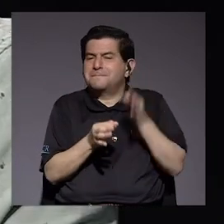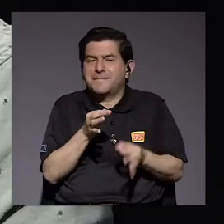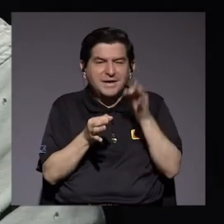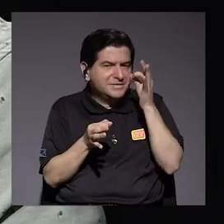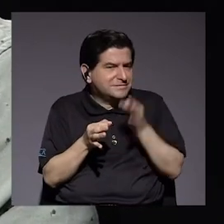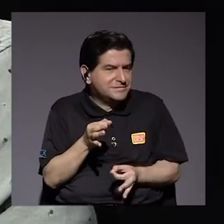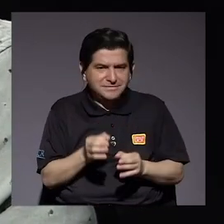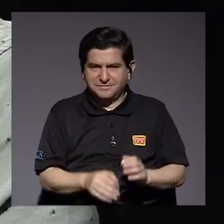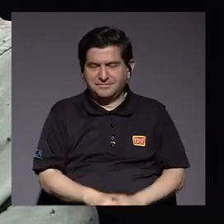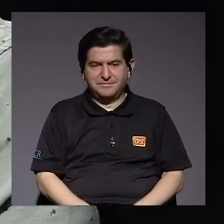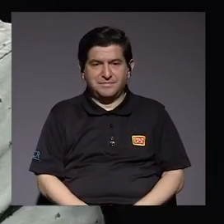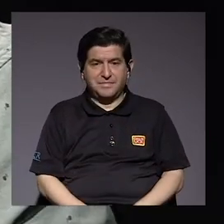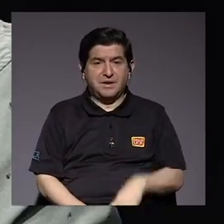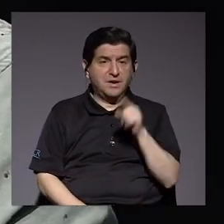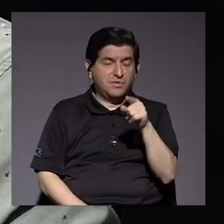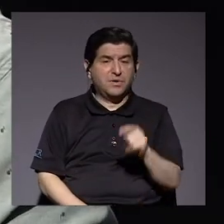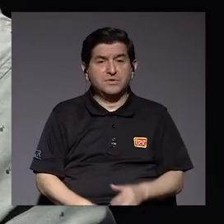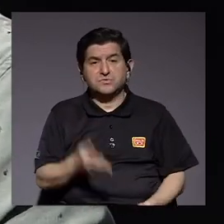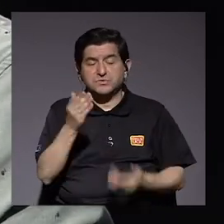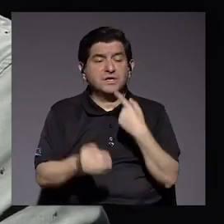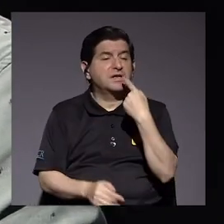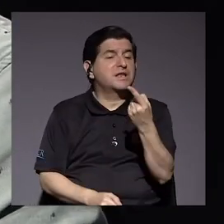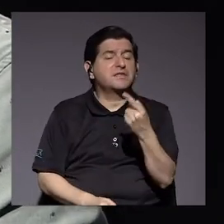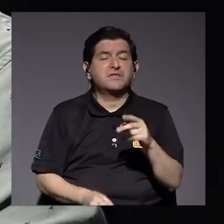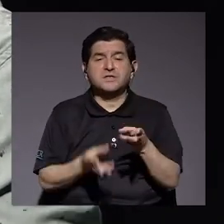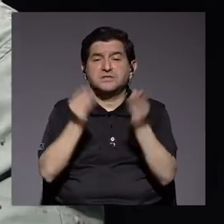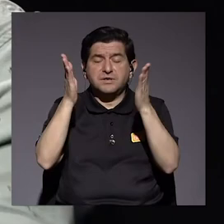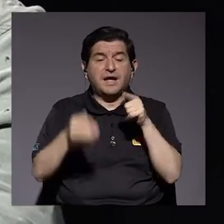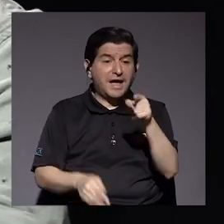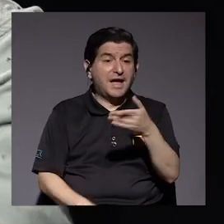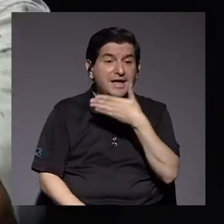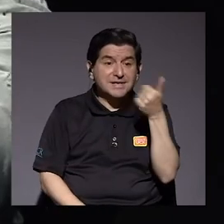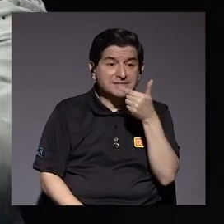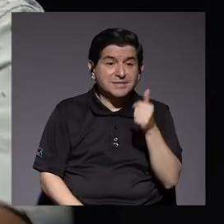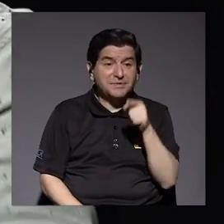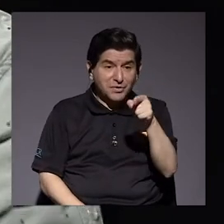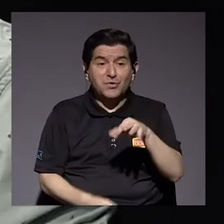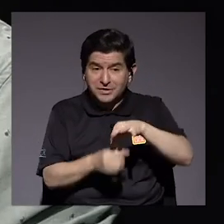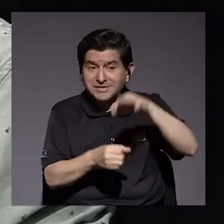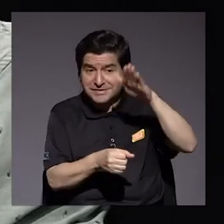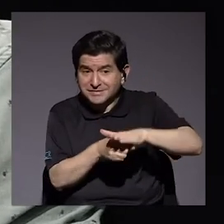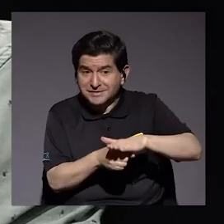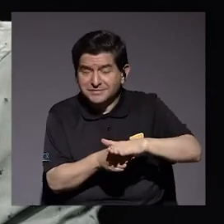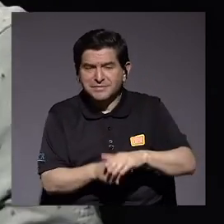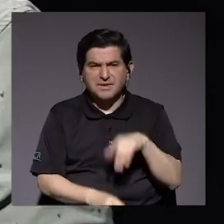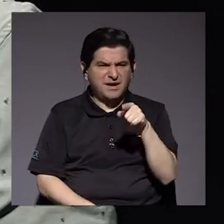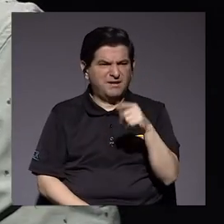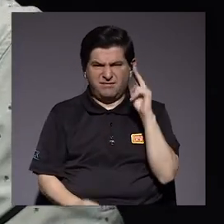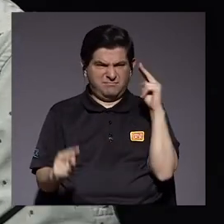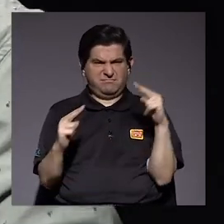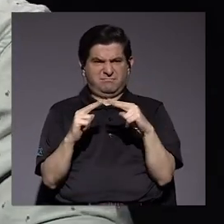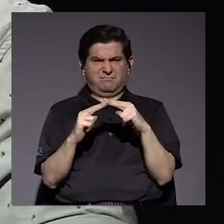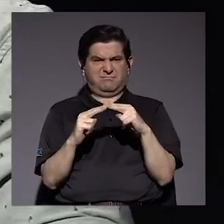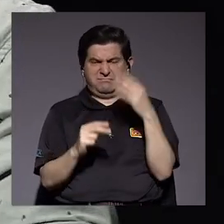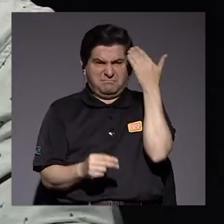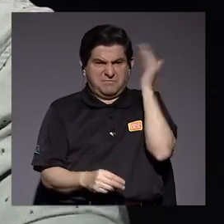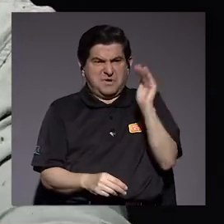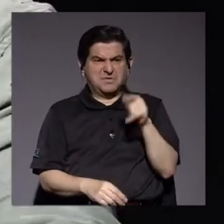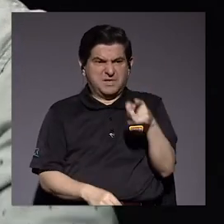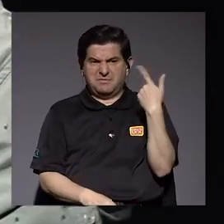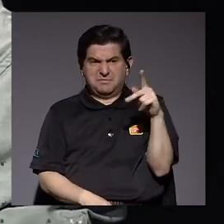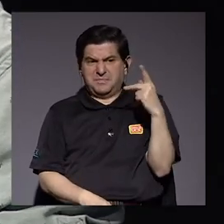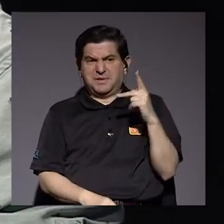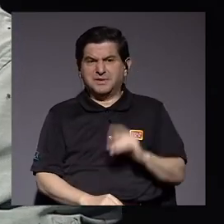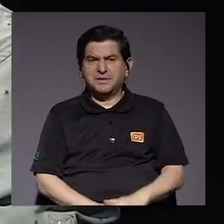sencillo que cuando usted como mejorador llegue y le dice al productor, mira, esta variedad es mejor y aquí está, siémbrela. Sí. Él ni siquiera la conoce, no sabe, va a